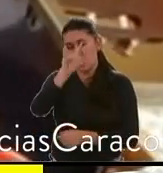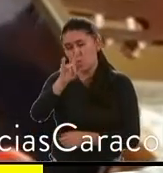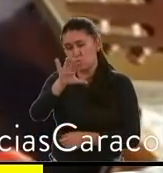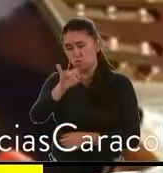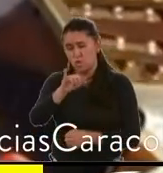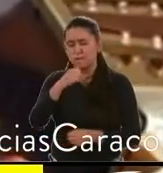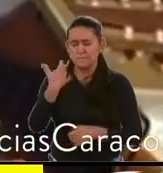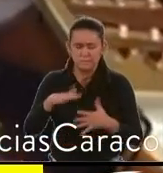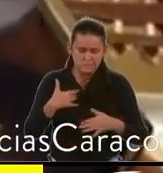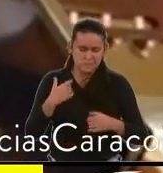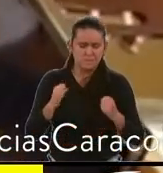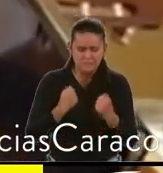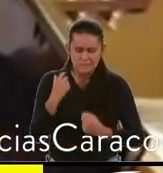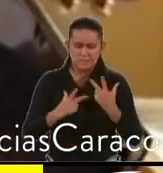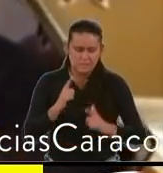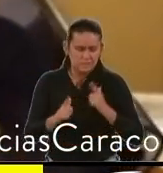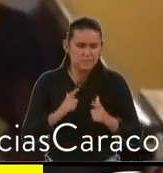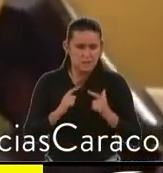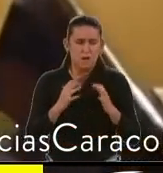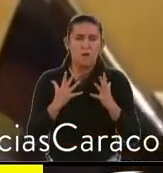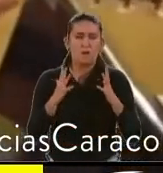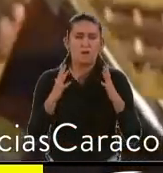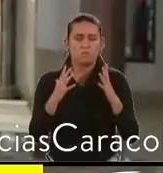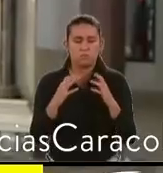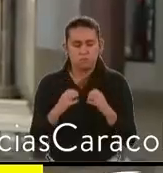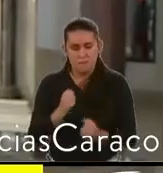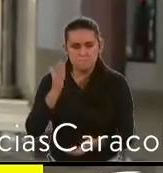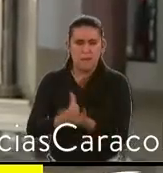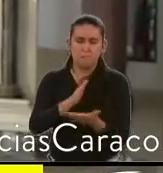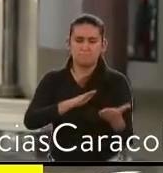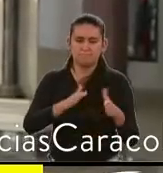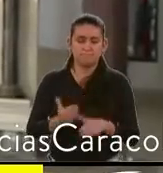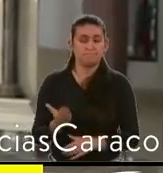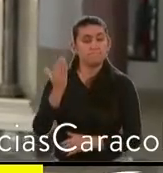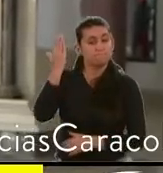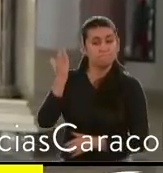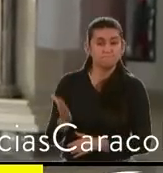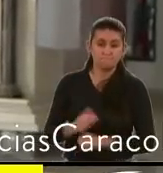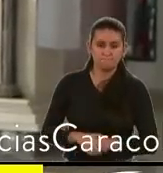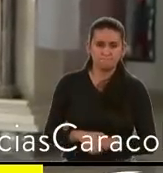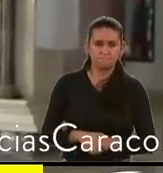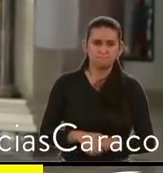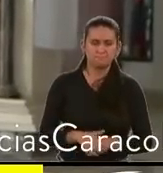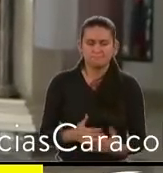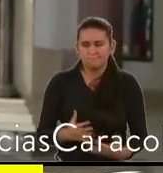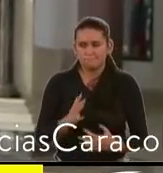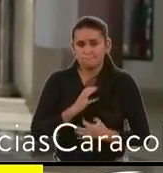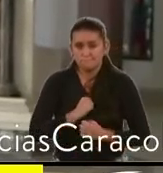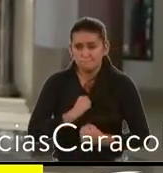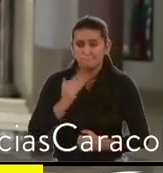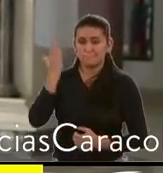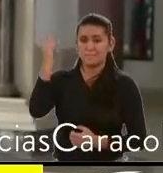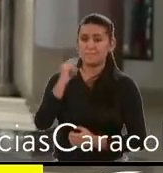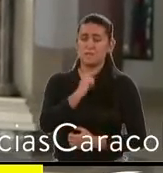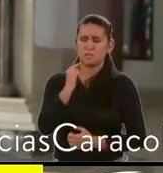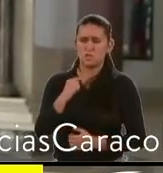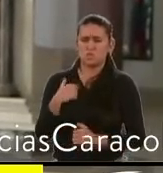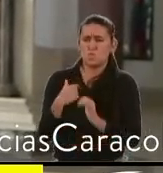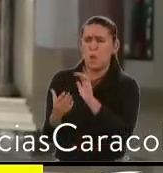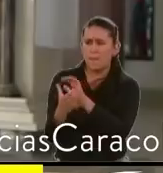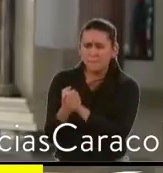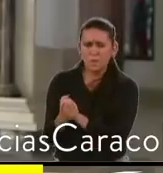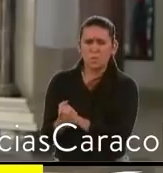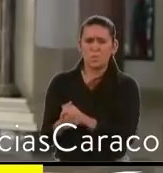intensivos contra el COVID-19. Hemos perdido un sacerdote amigo, un sacerdote hermano, un gran